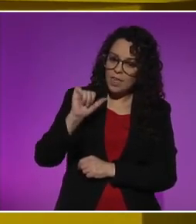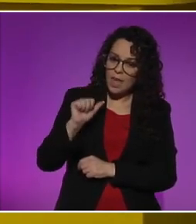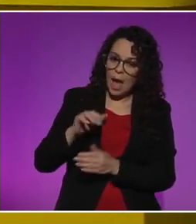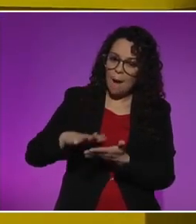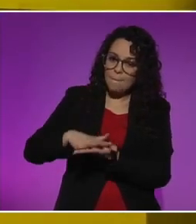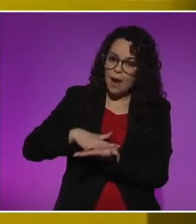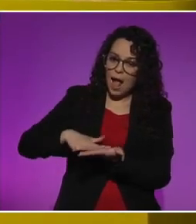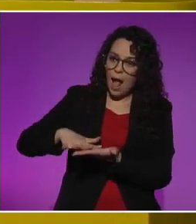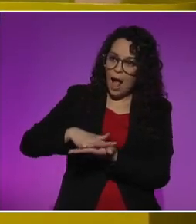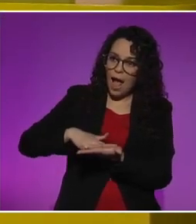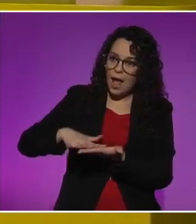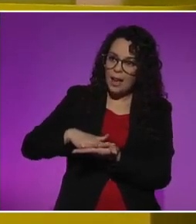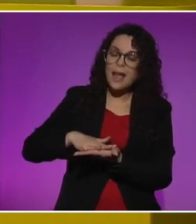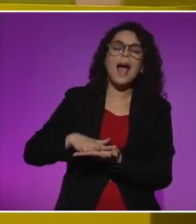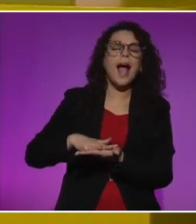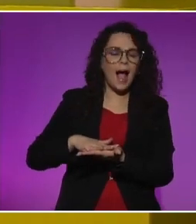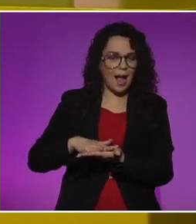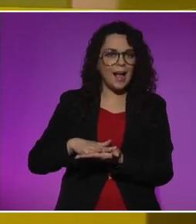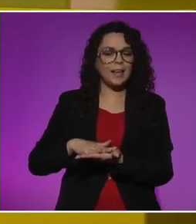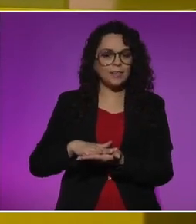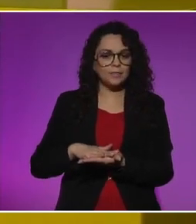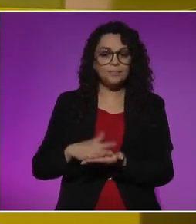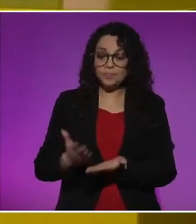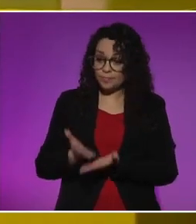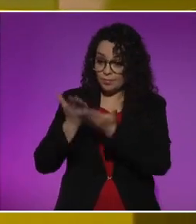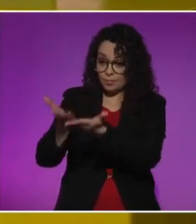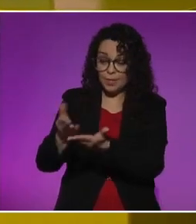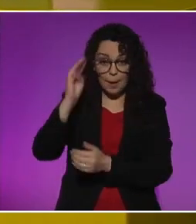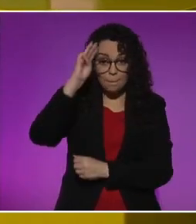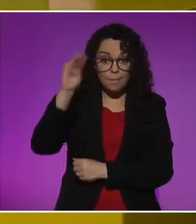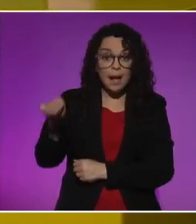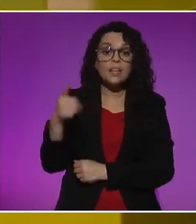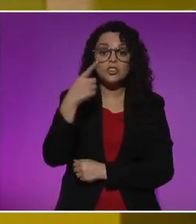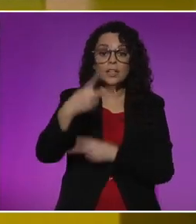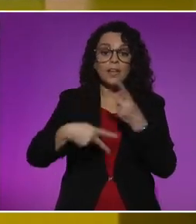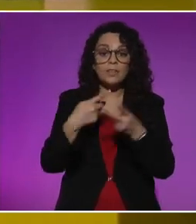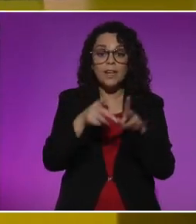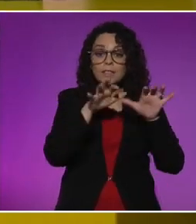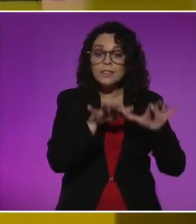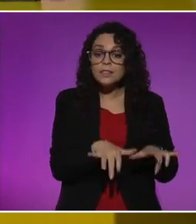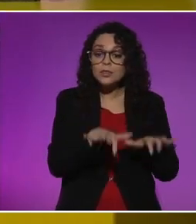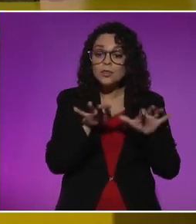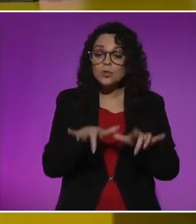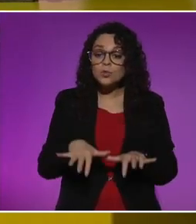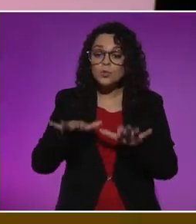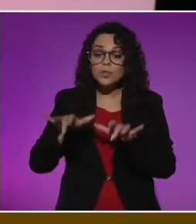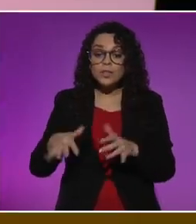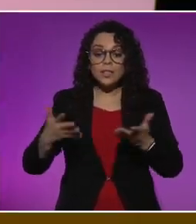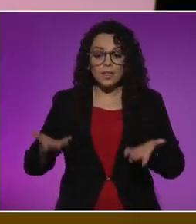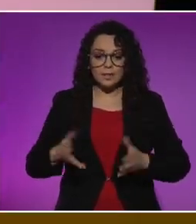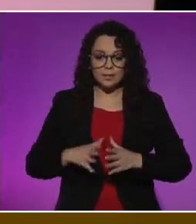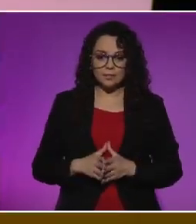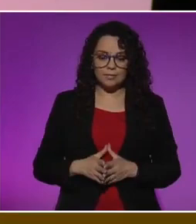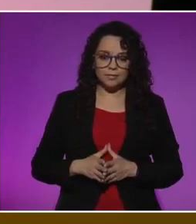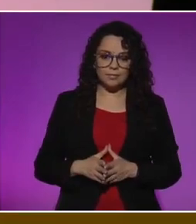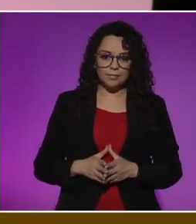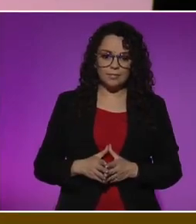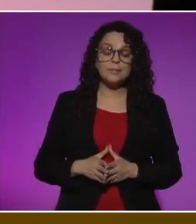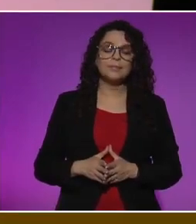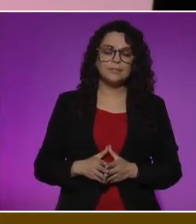y entonces, ¿con qué nos vas a deleitar esta mañana, maestro? Uf, pues hoy traigo una